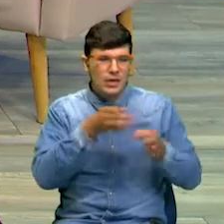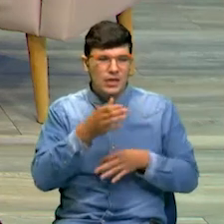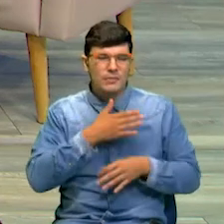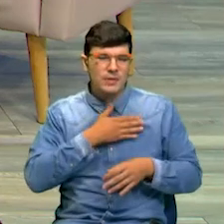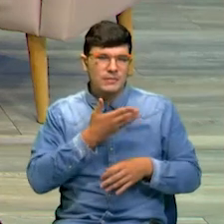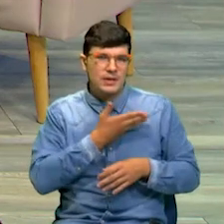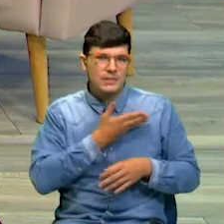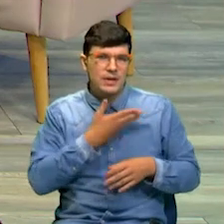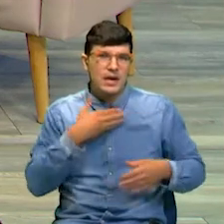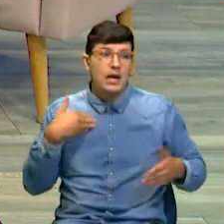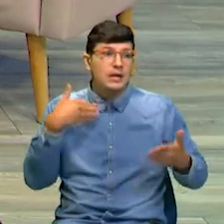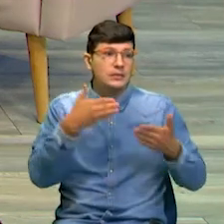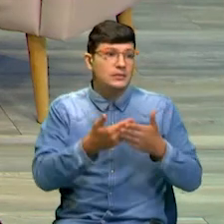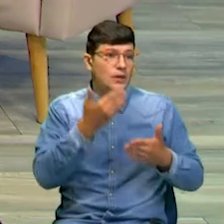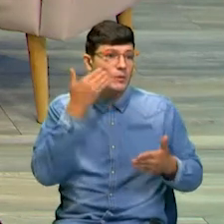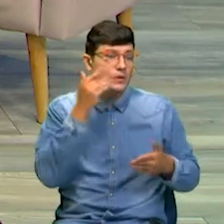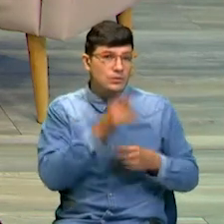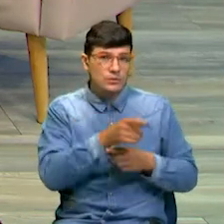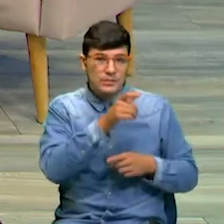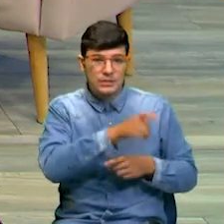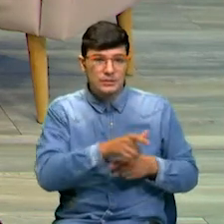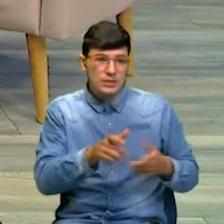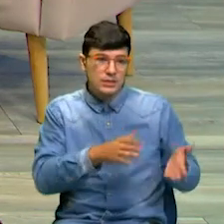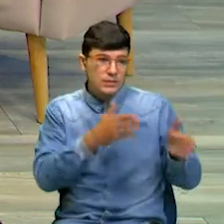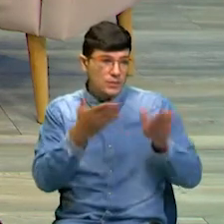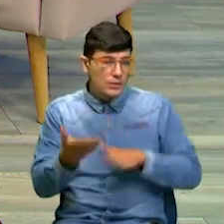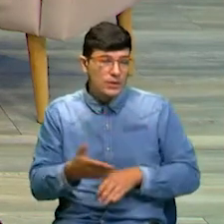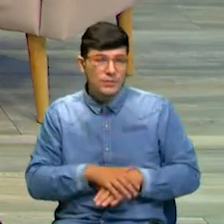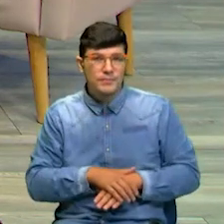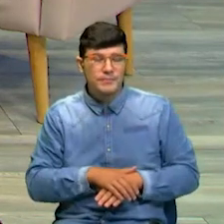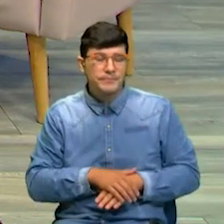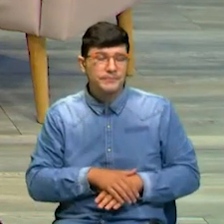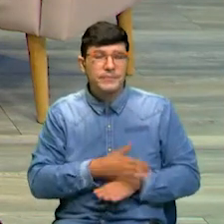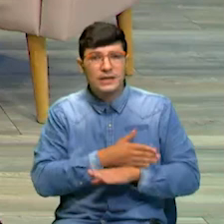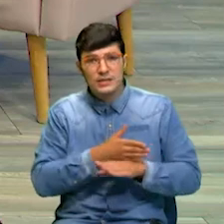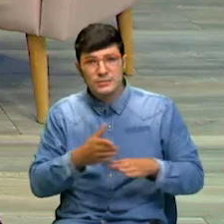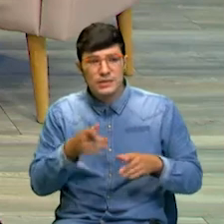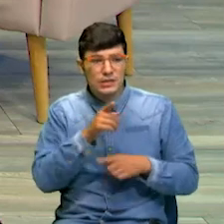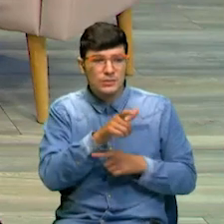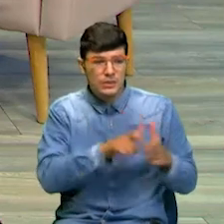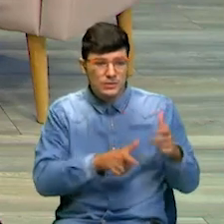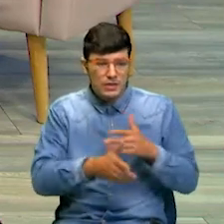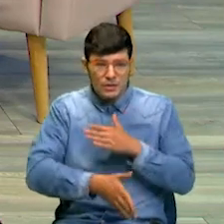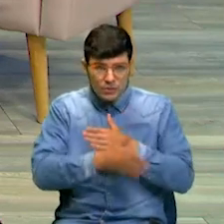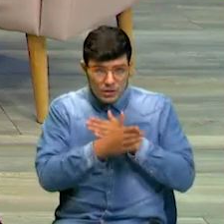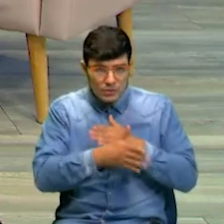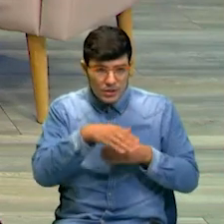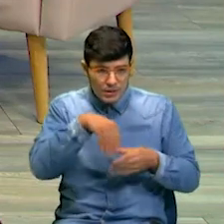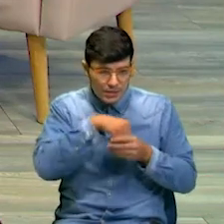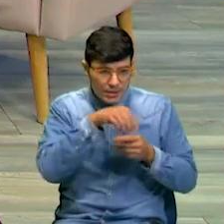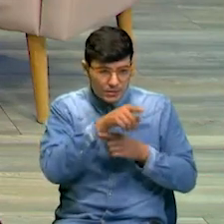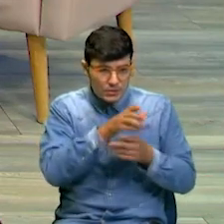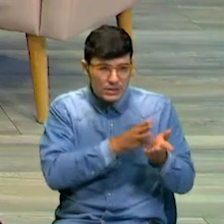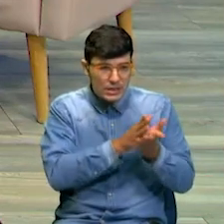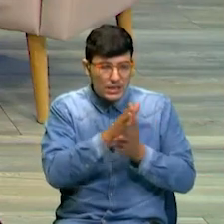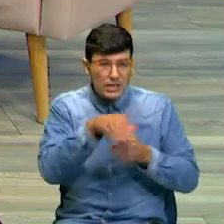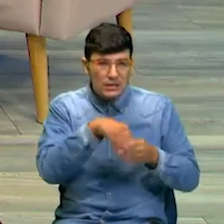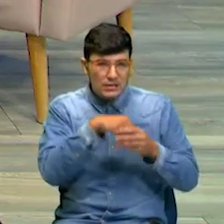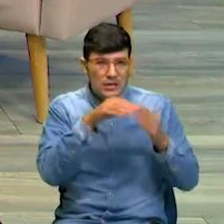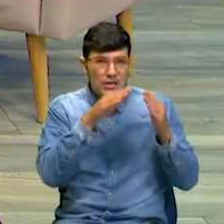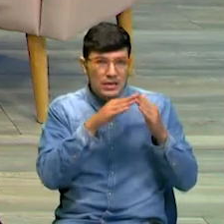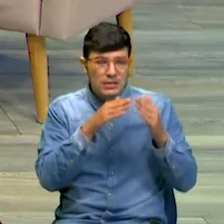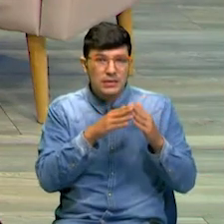hasta la hora de fallecimiento. Después con ellos continuaron, sobre todo mi